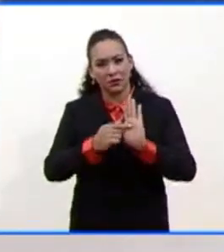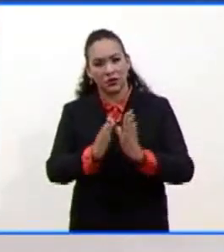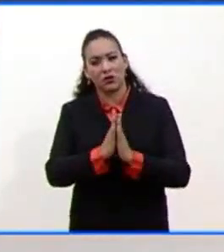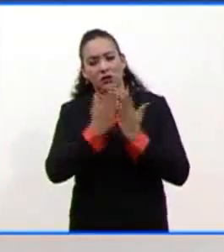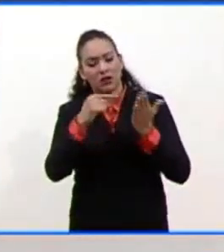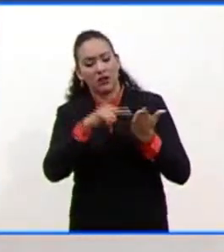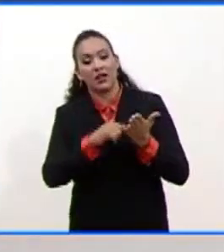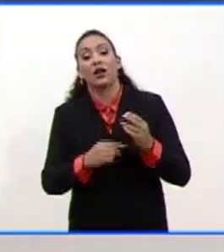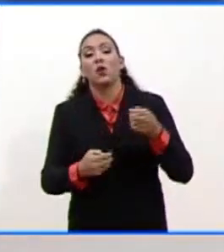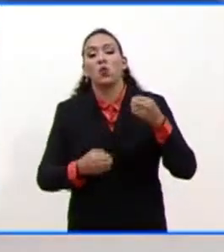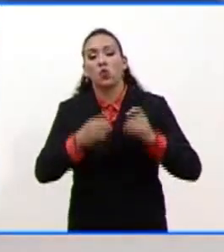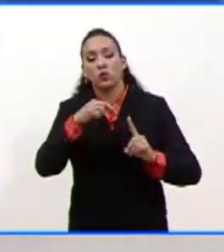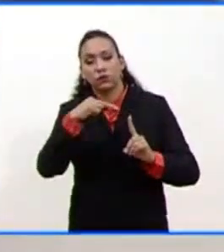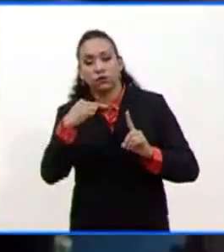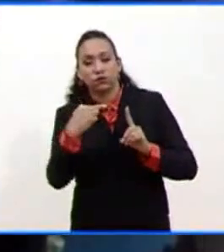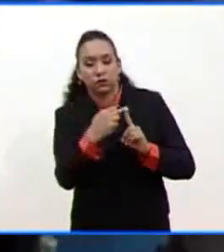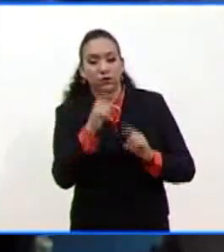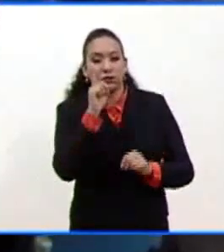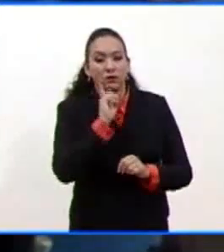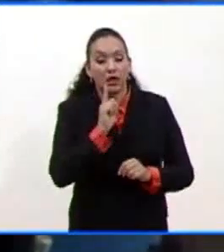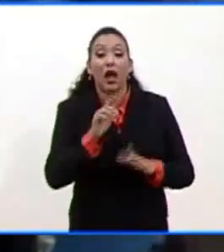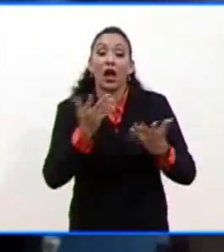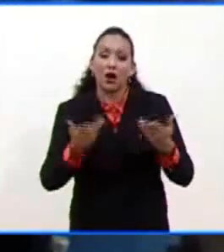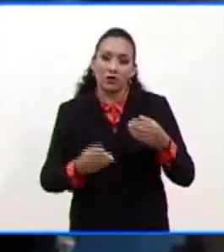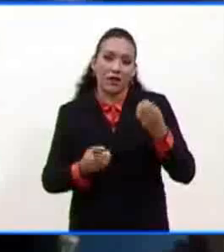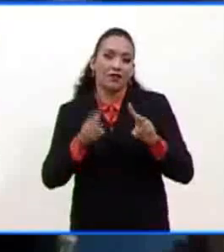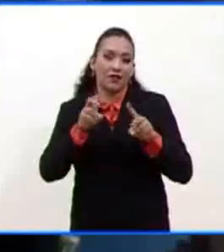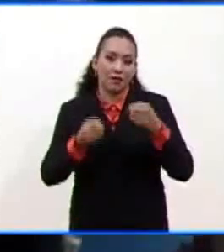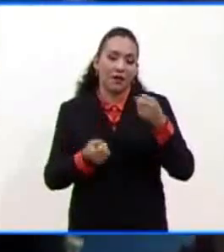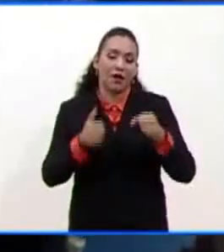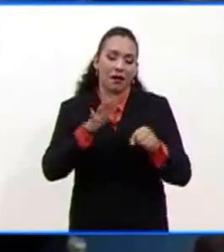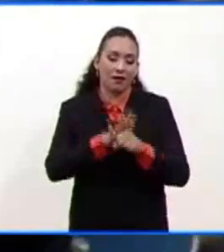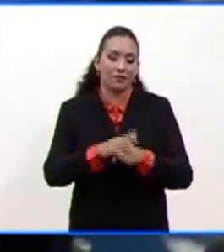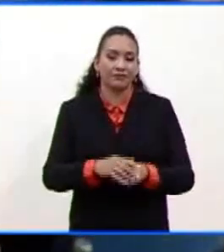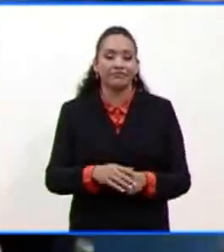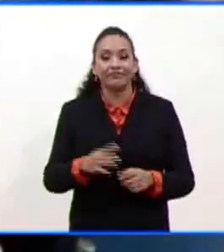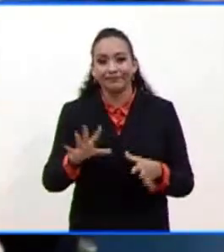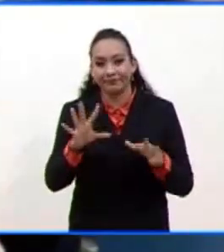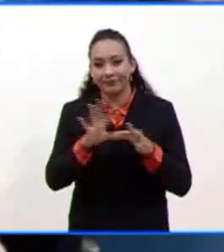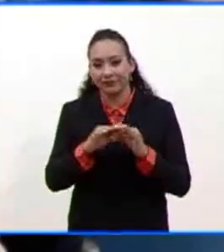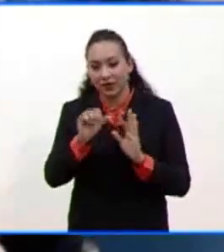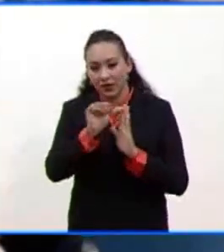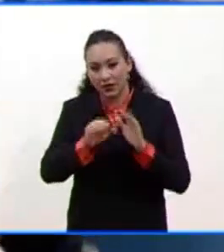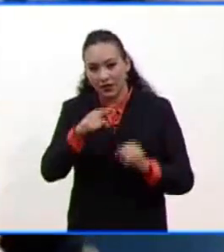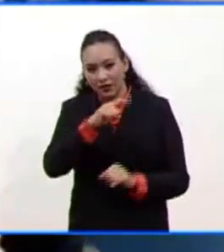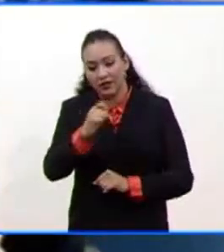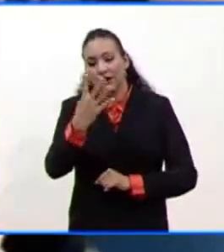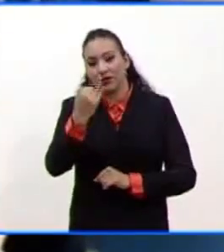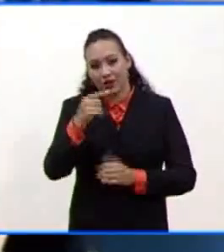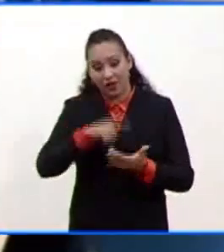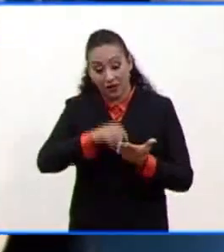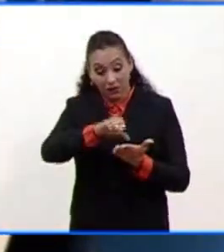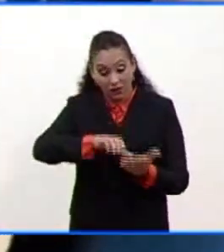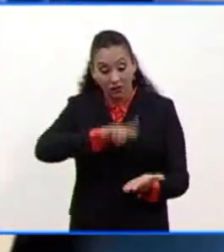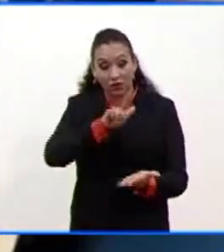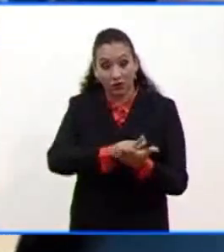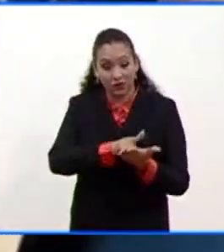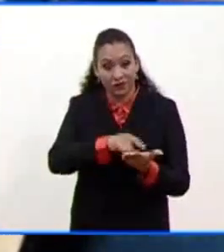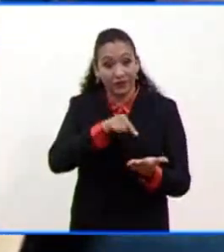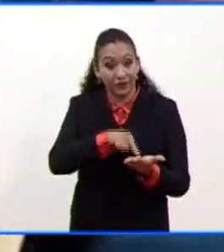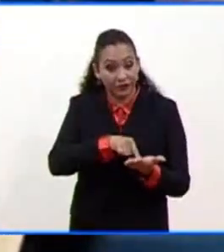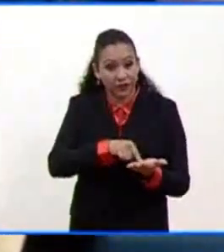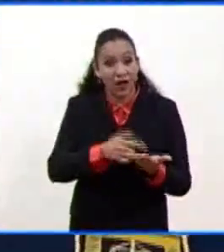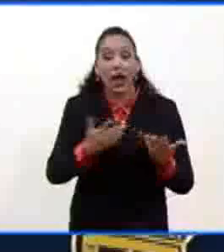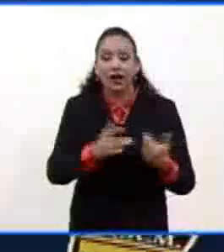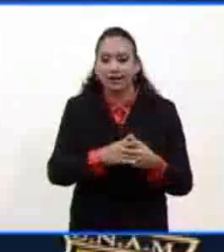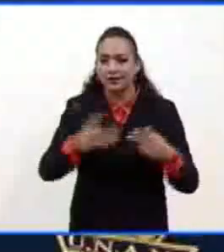La perspectiva de género en la justicia administrativa federal, destacó que el artículo 109 constitucional permite